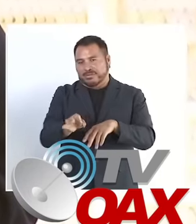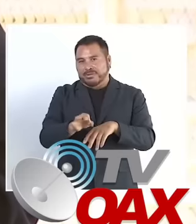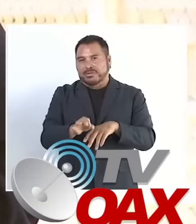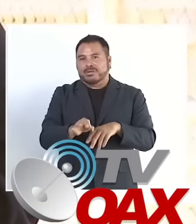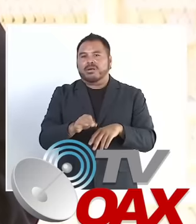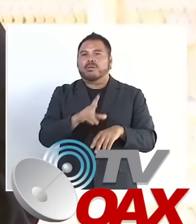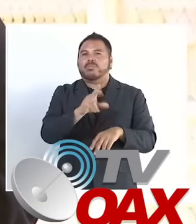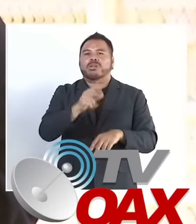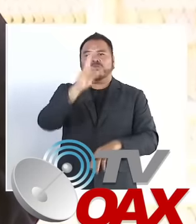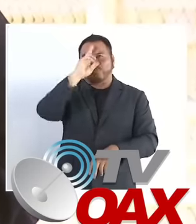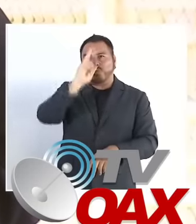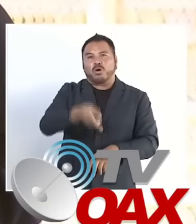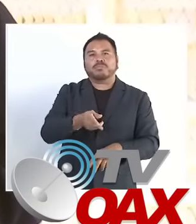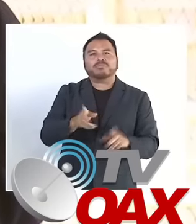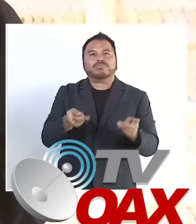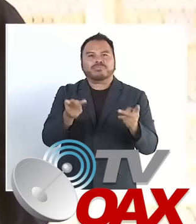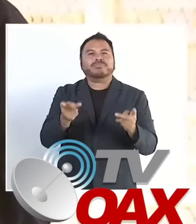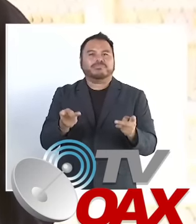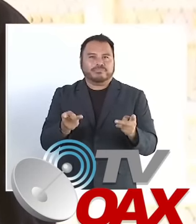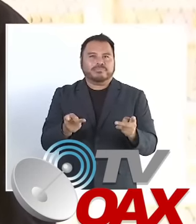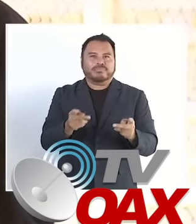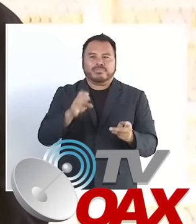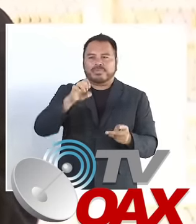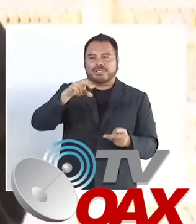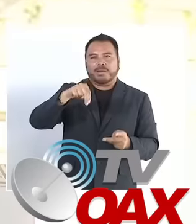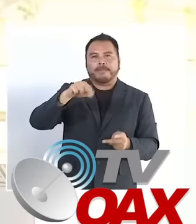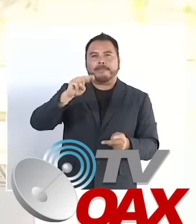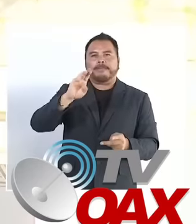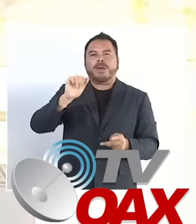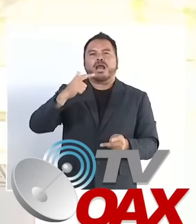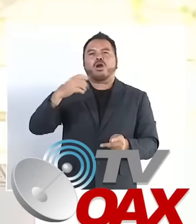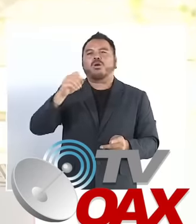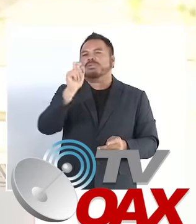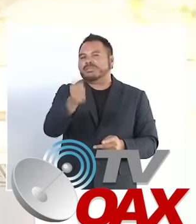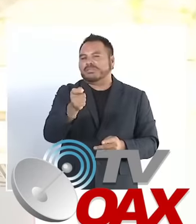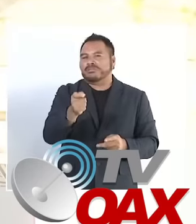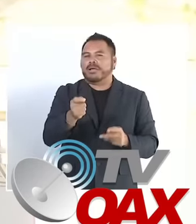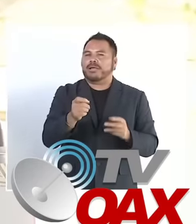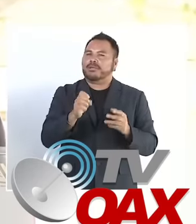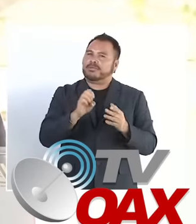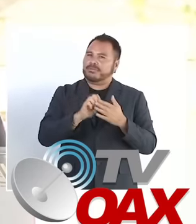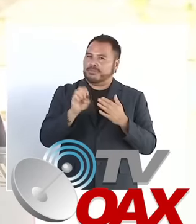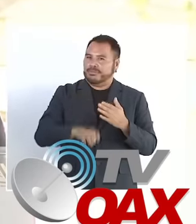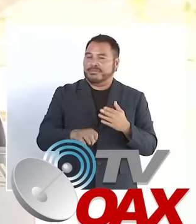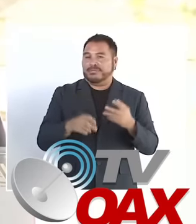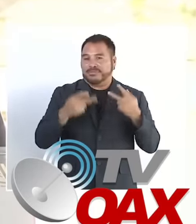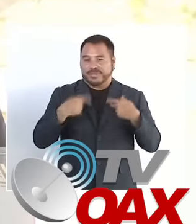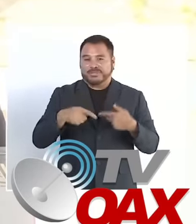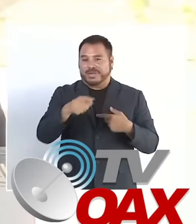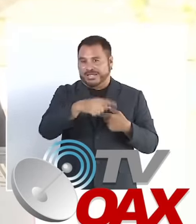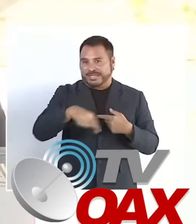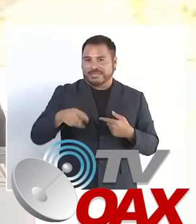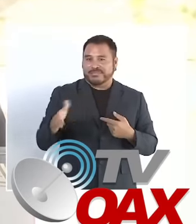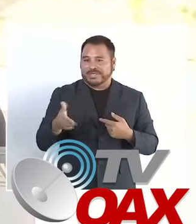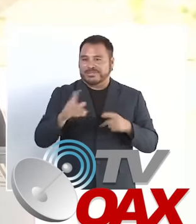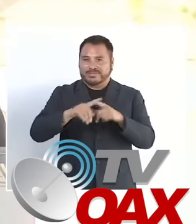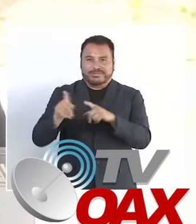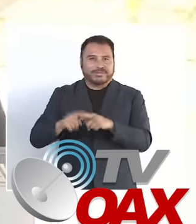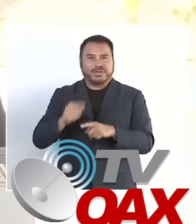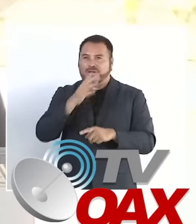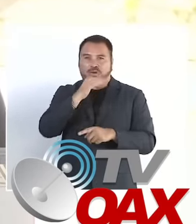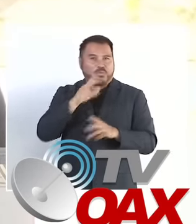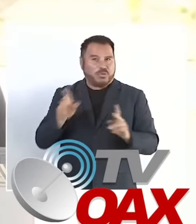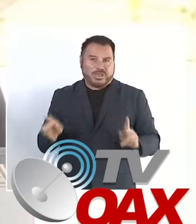embargos. ¿Eso qué significa? Que ya no permiten que se venda